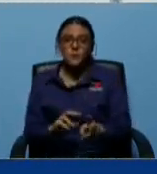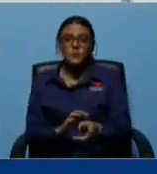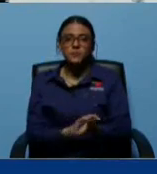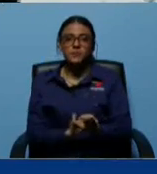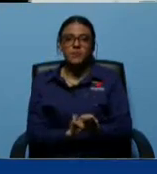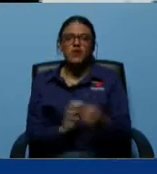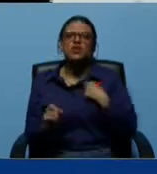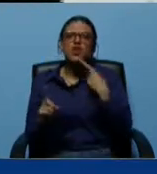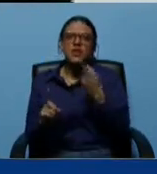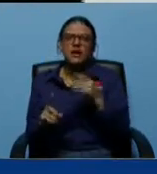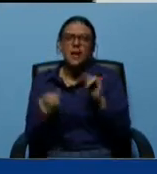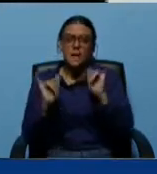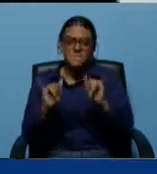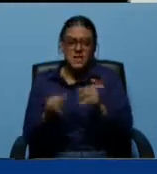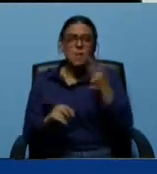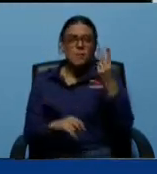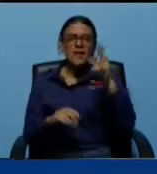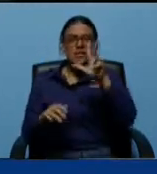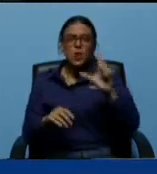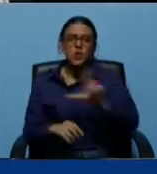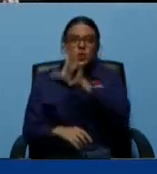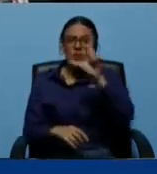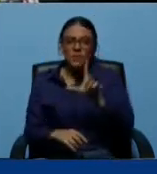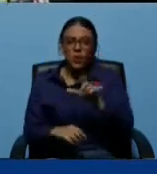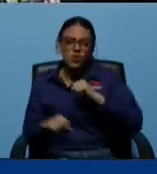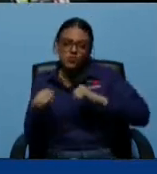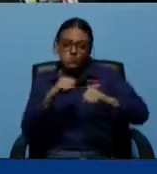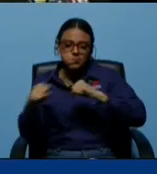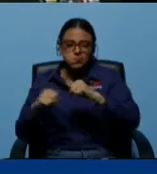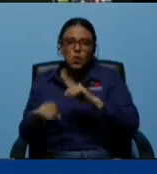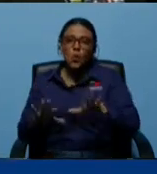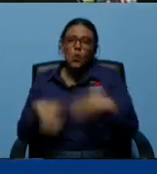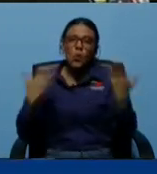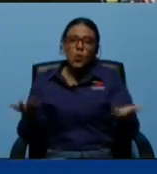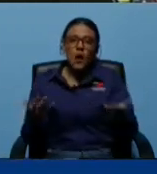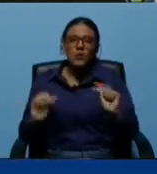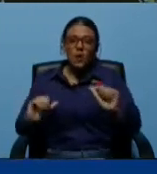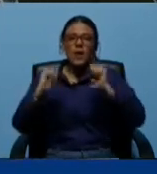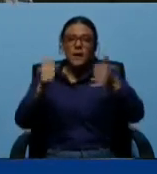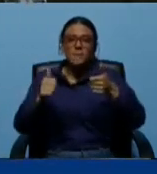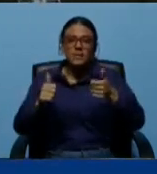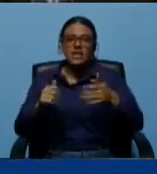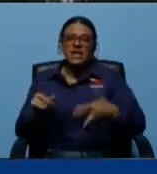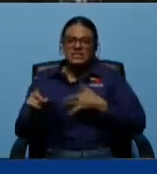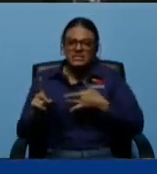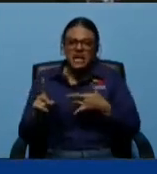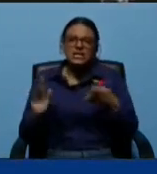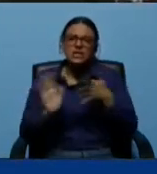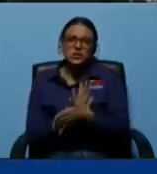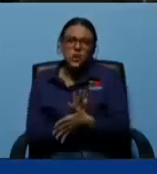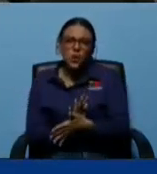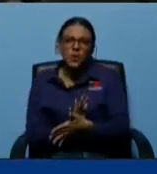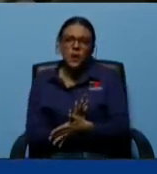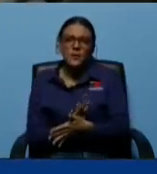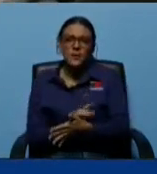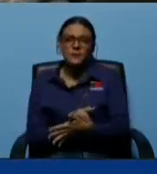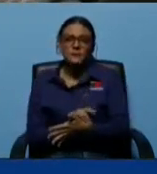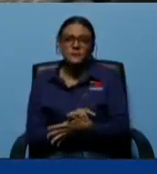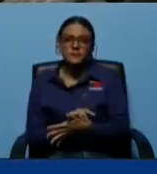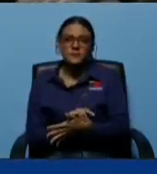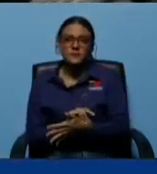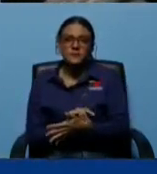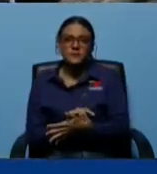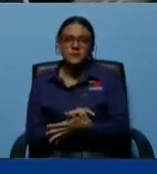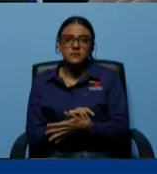yo diría que el mismo 28 de julio, cuando comenzaron a sentirse los